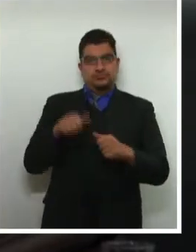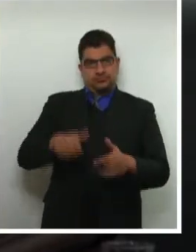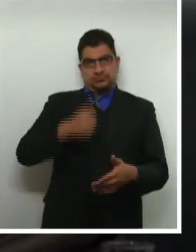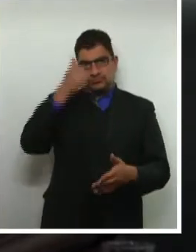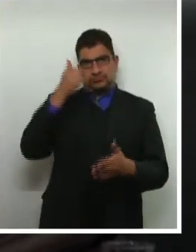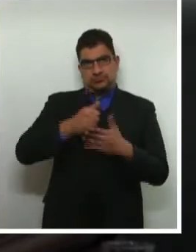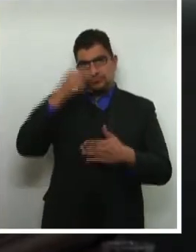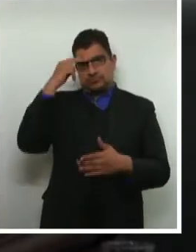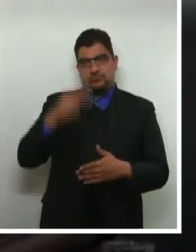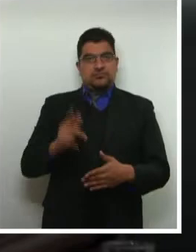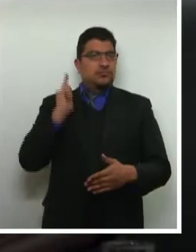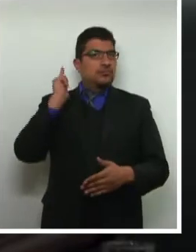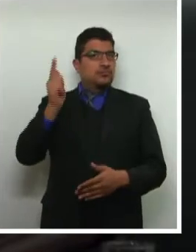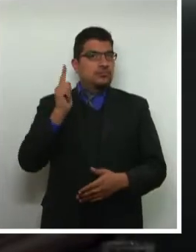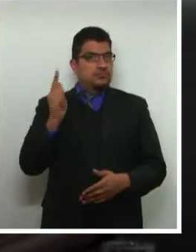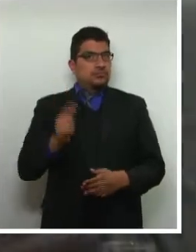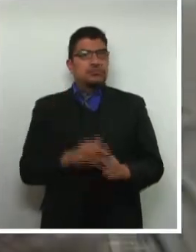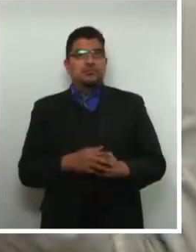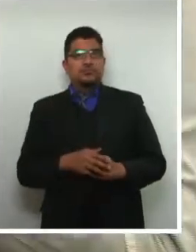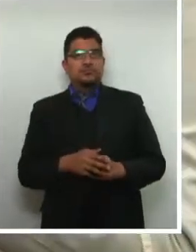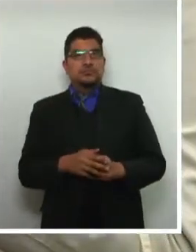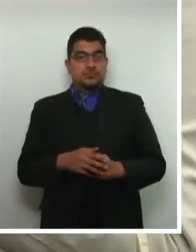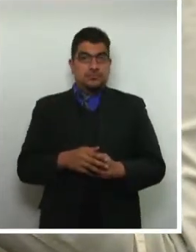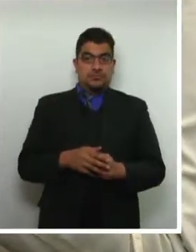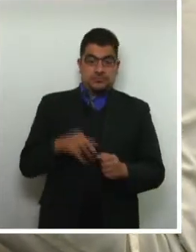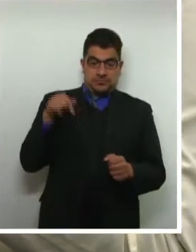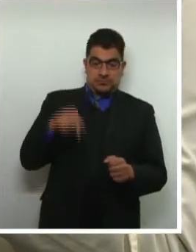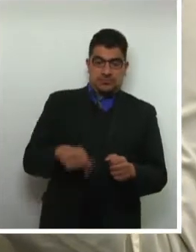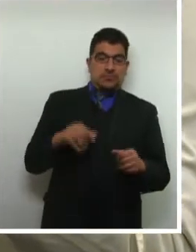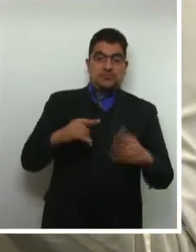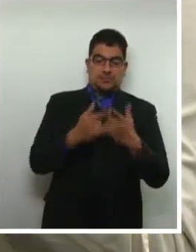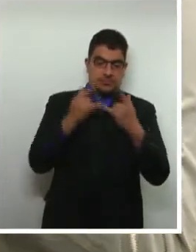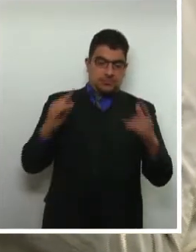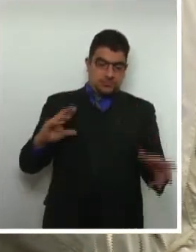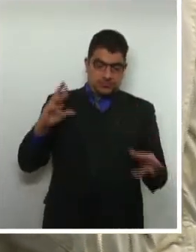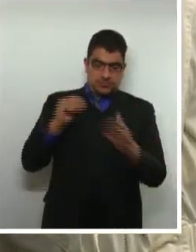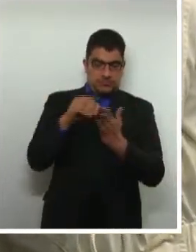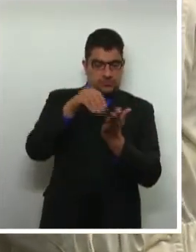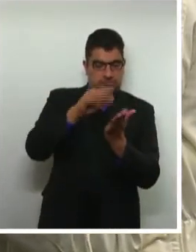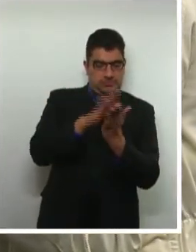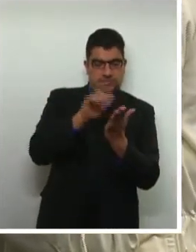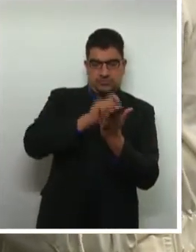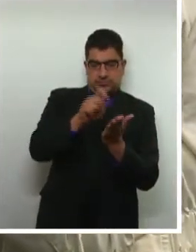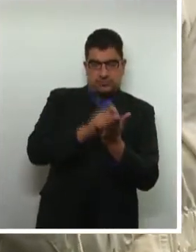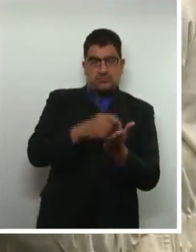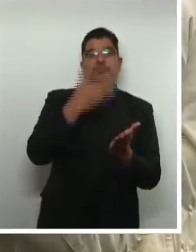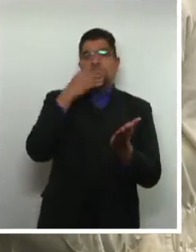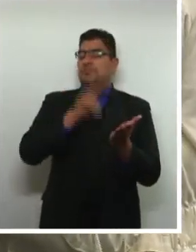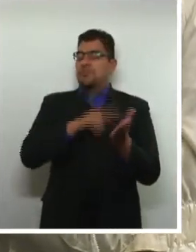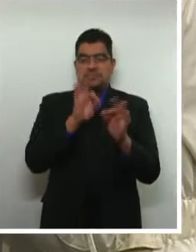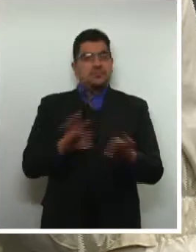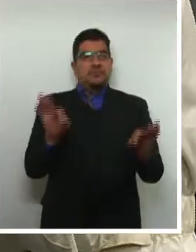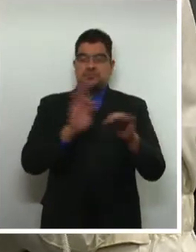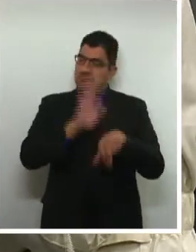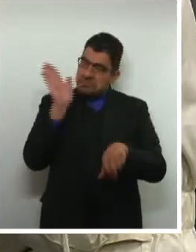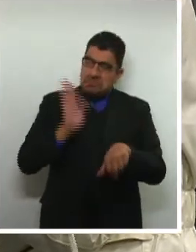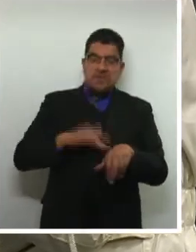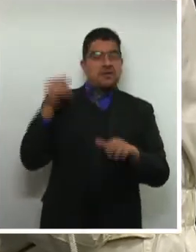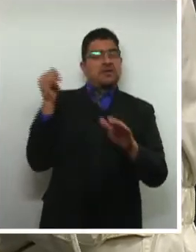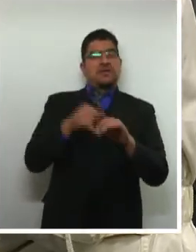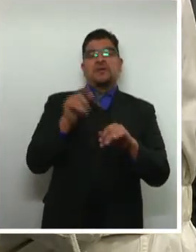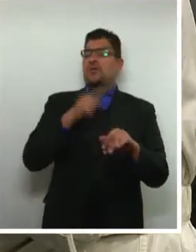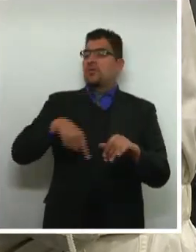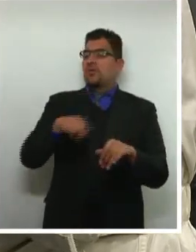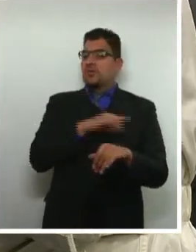ciudad. Vale la pena que haya una memoria escrita, pero vale la pena más aún que